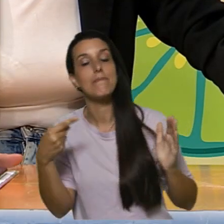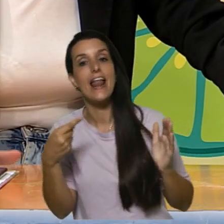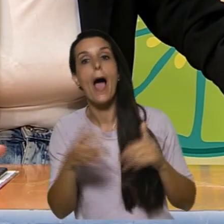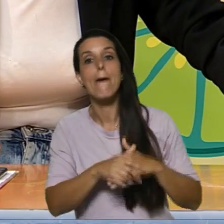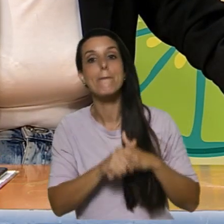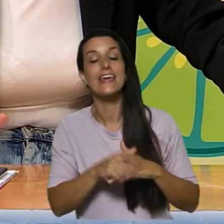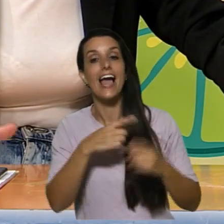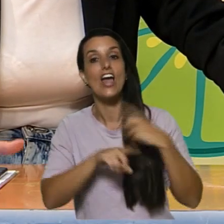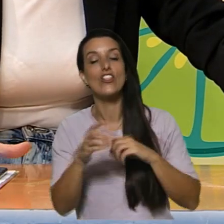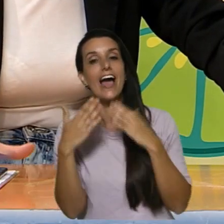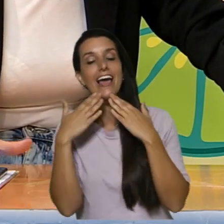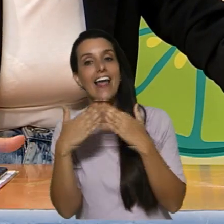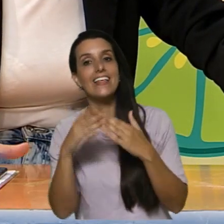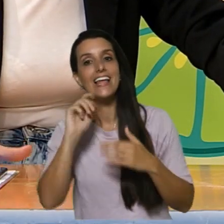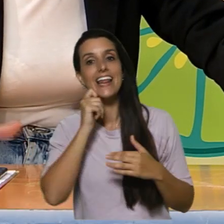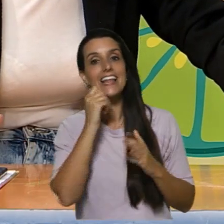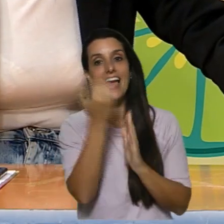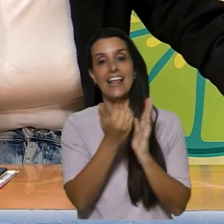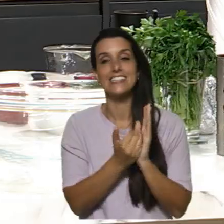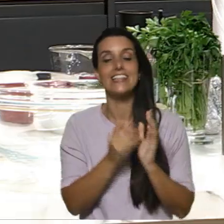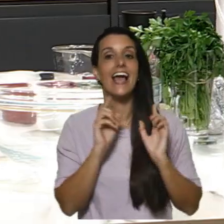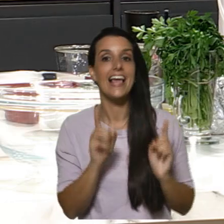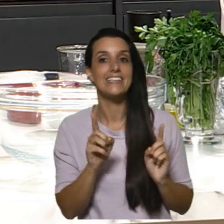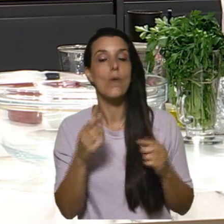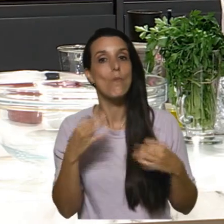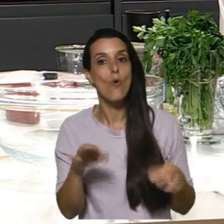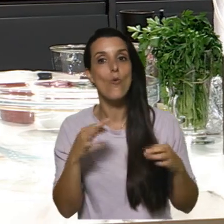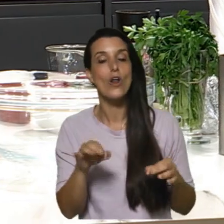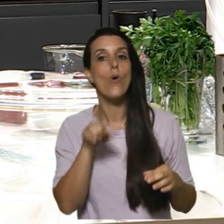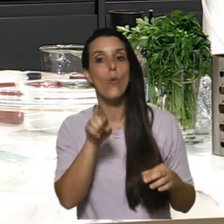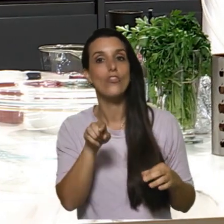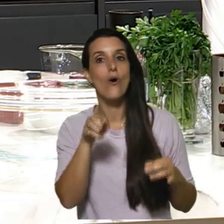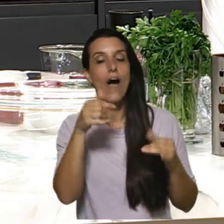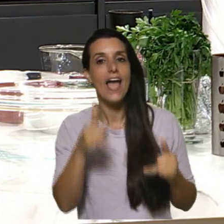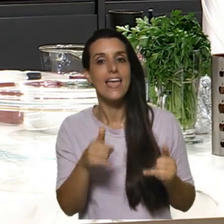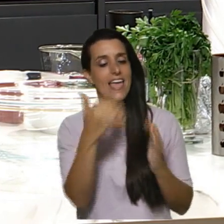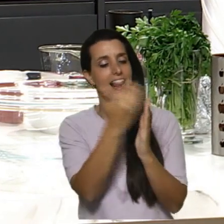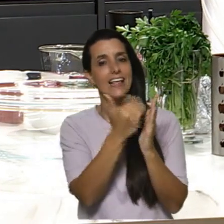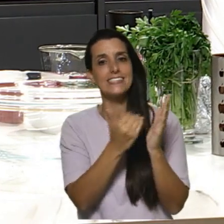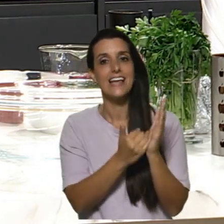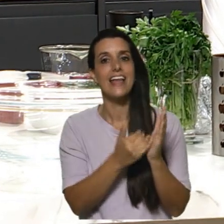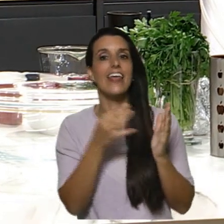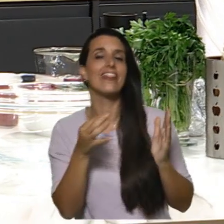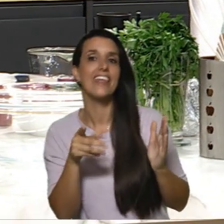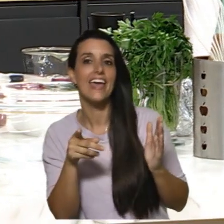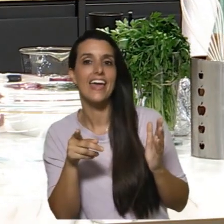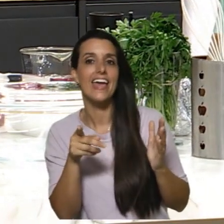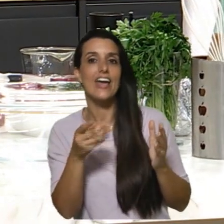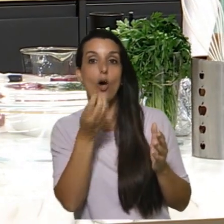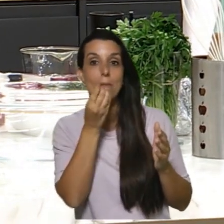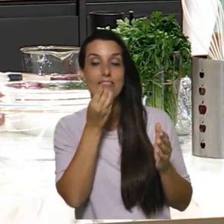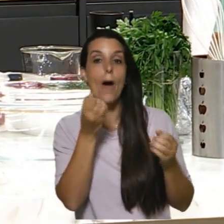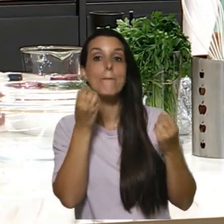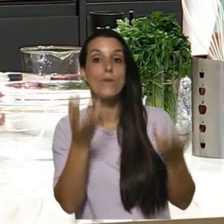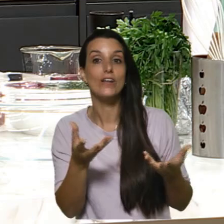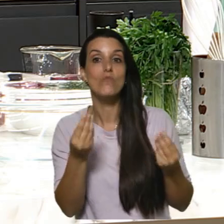Así que agradece por tan ricas recetas, Pauli. Vos sabés que es muy bueno cuando vos tenés esa receta comodín que forma parte de tu gastronomía, porque